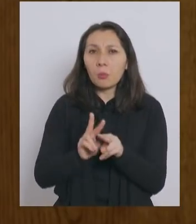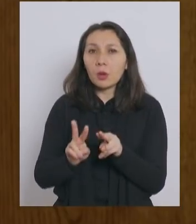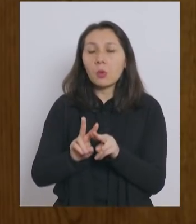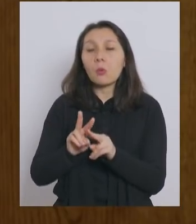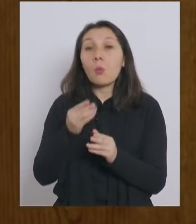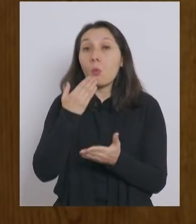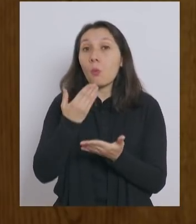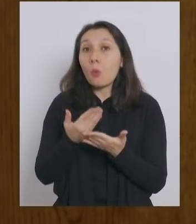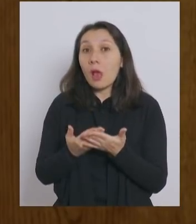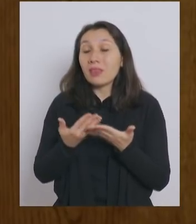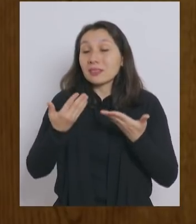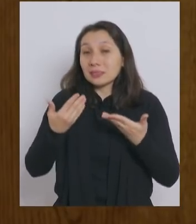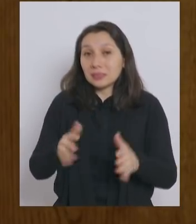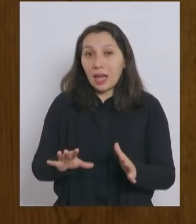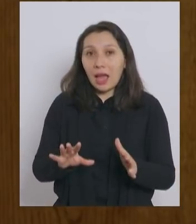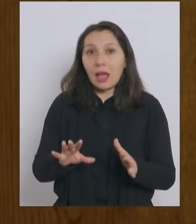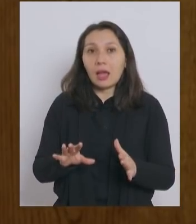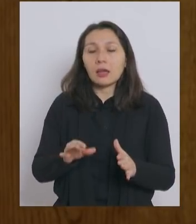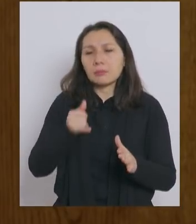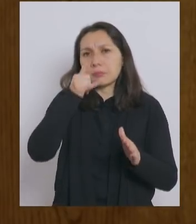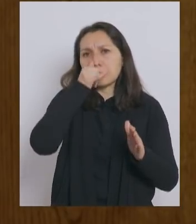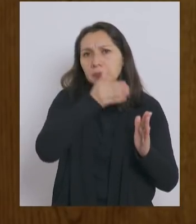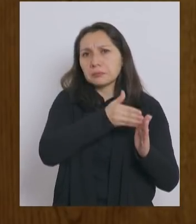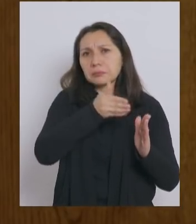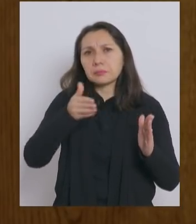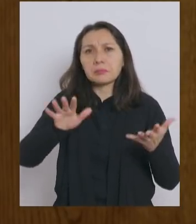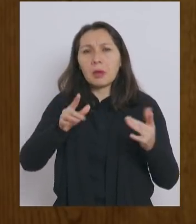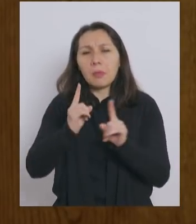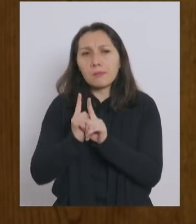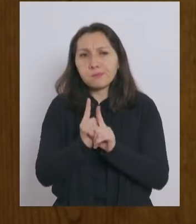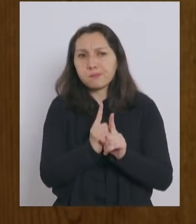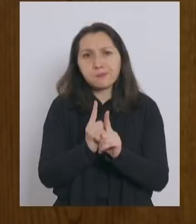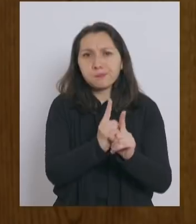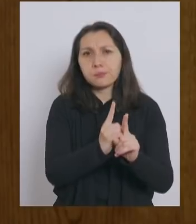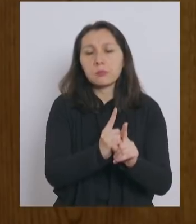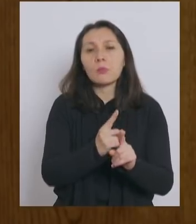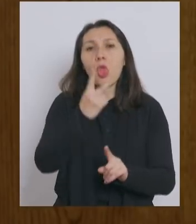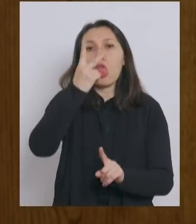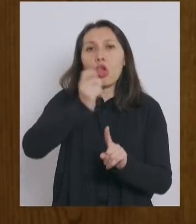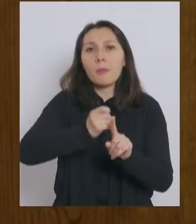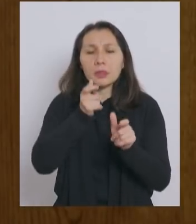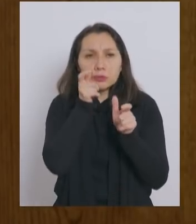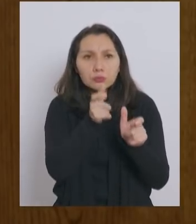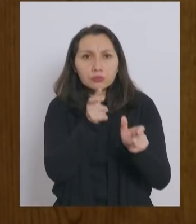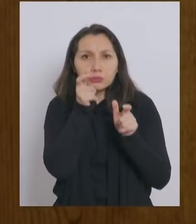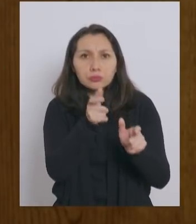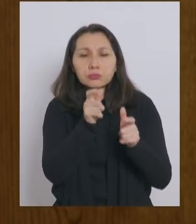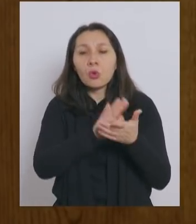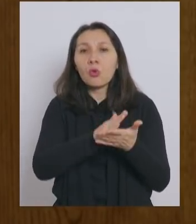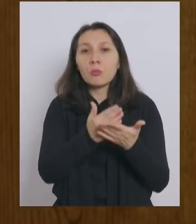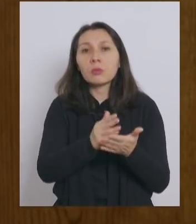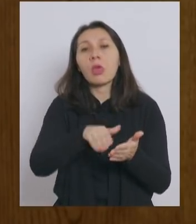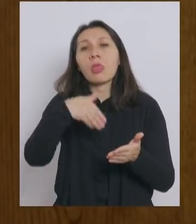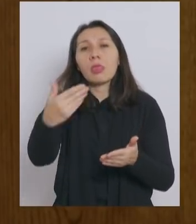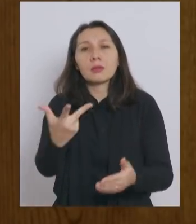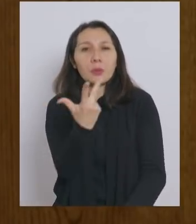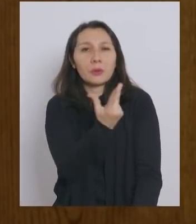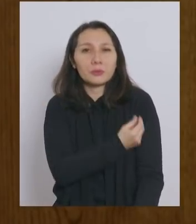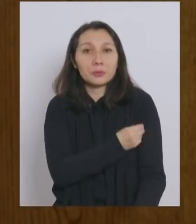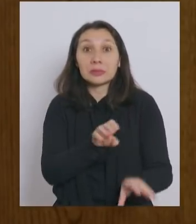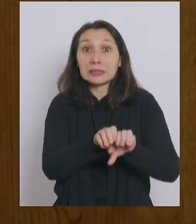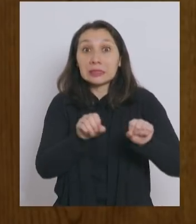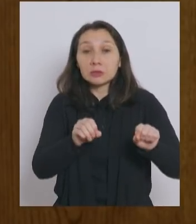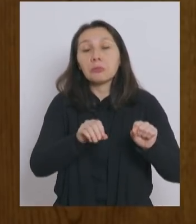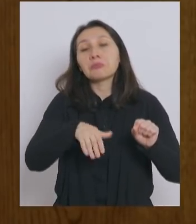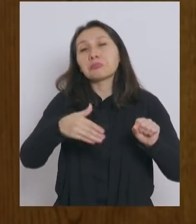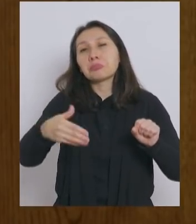una vez se alcanzó una duración media de seguimiento de 2 meses posteriores a la vacunación o inmunización.